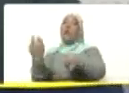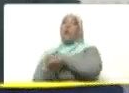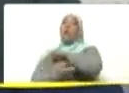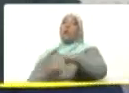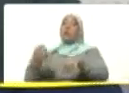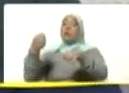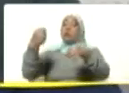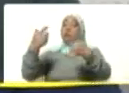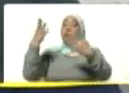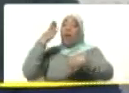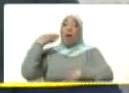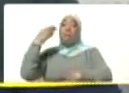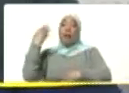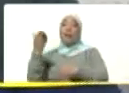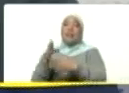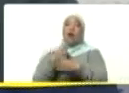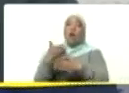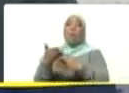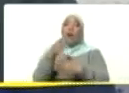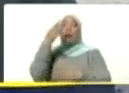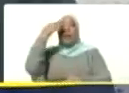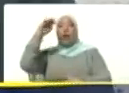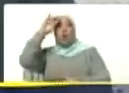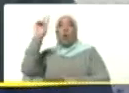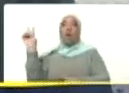en las experiencias compartidas de nuestros pueblos,